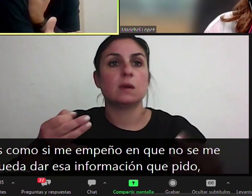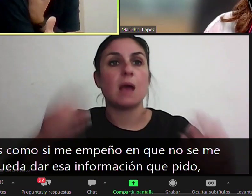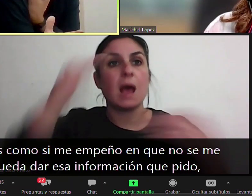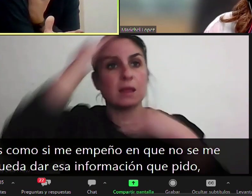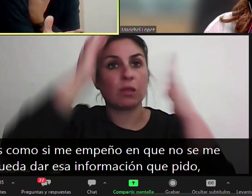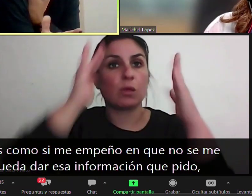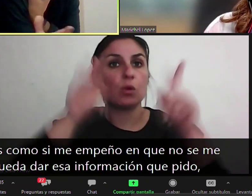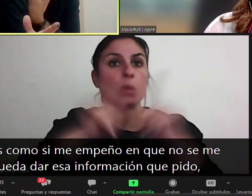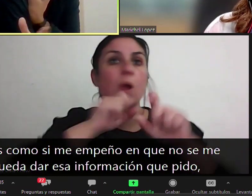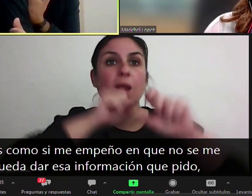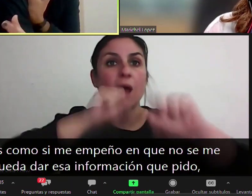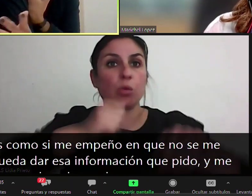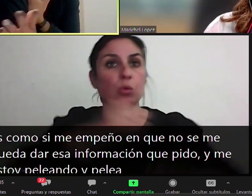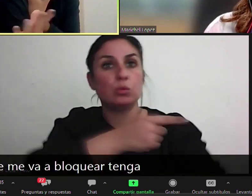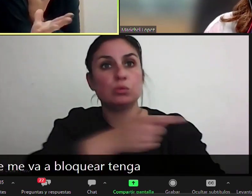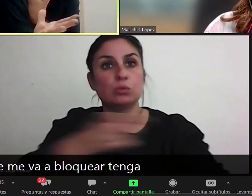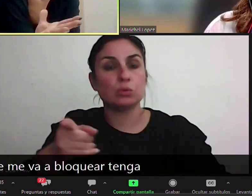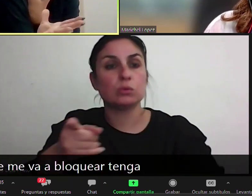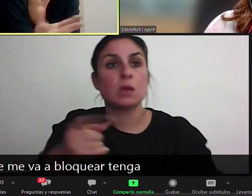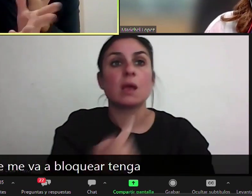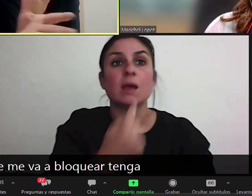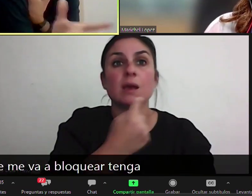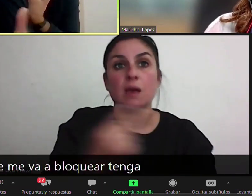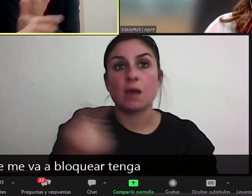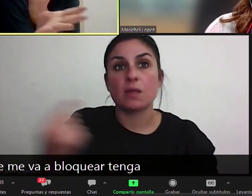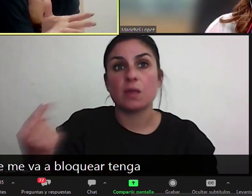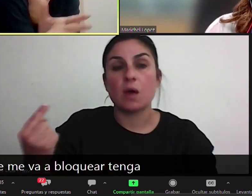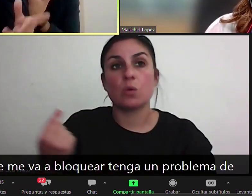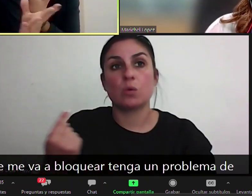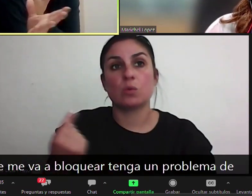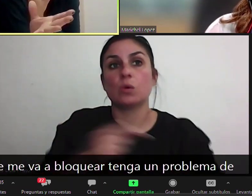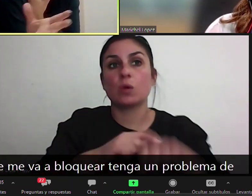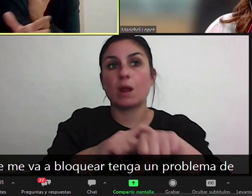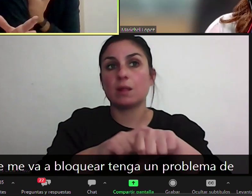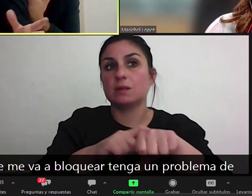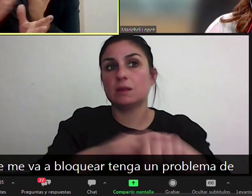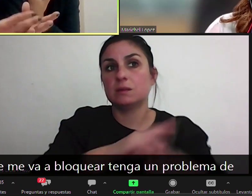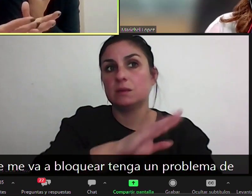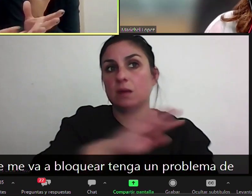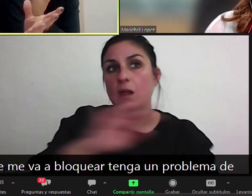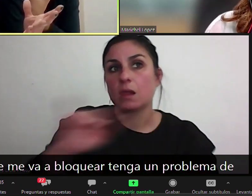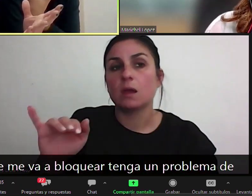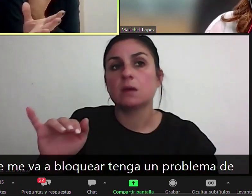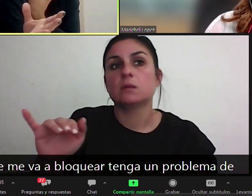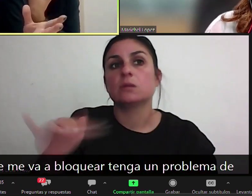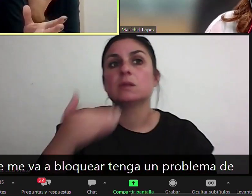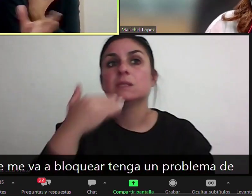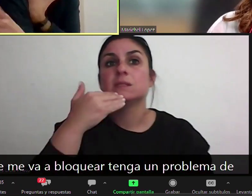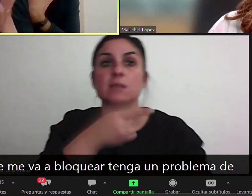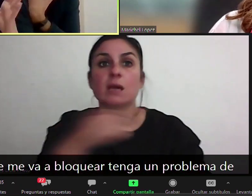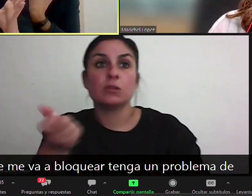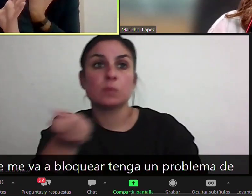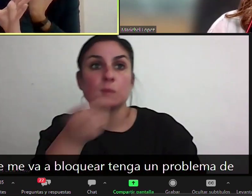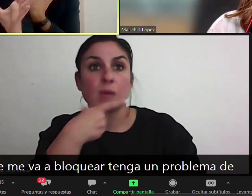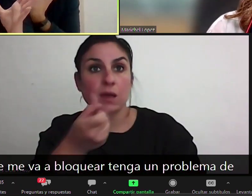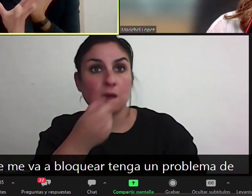tenemos nuestras circunstancias y deberíamos o no deberíamos, por ejemplo, en el caso del alcohol, ¿vale? De beber. Ellos si toman una medicación, pues tienen que entender,